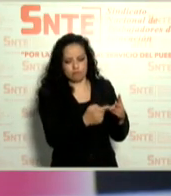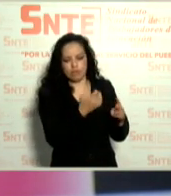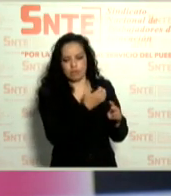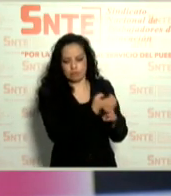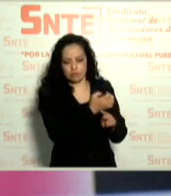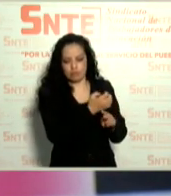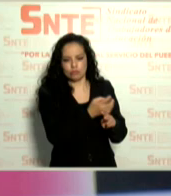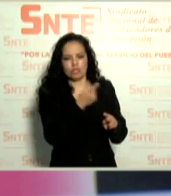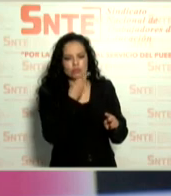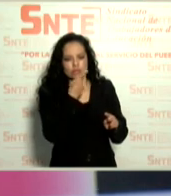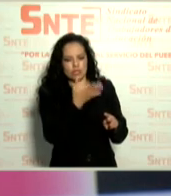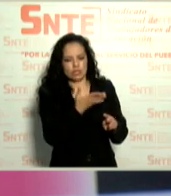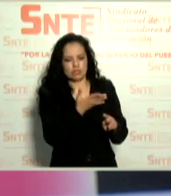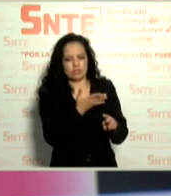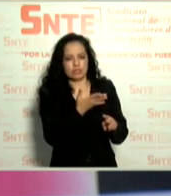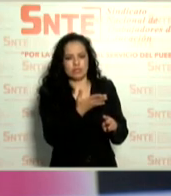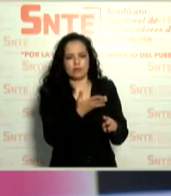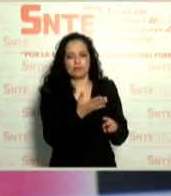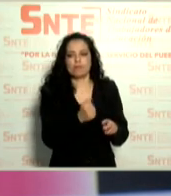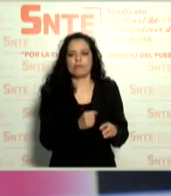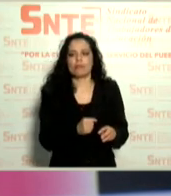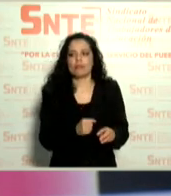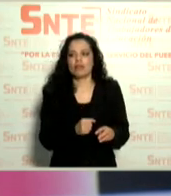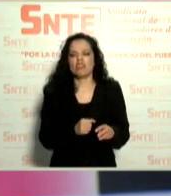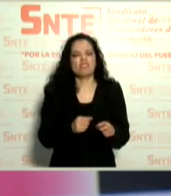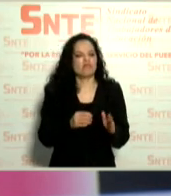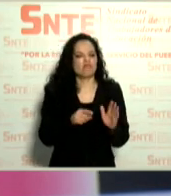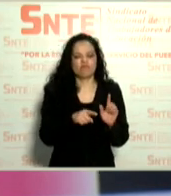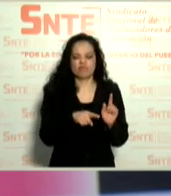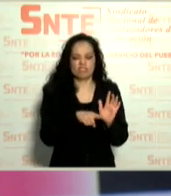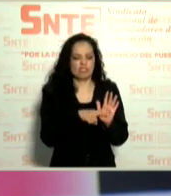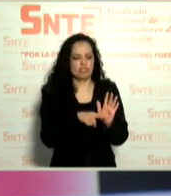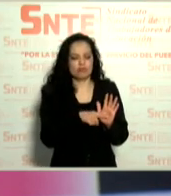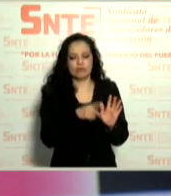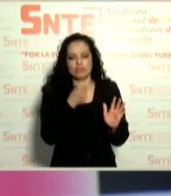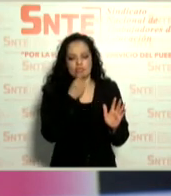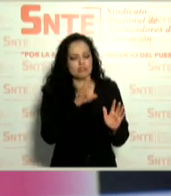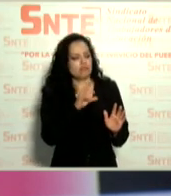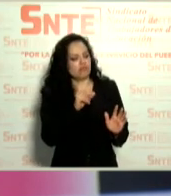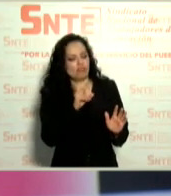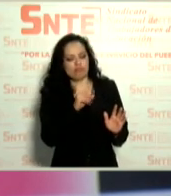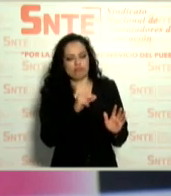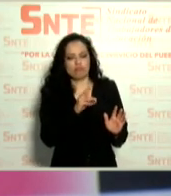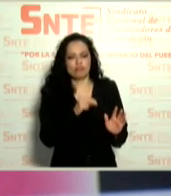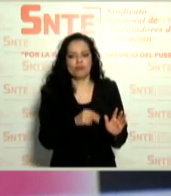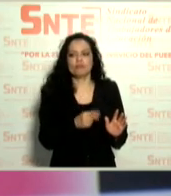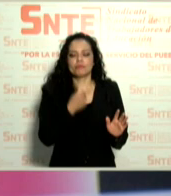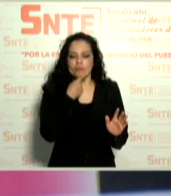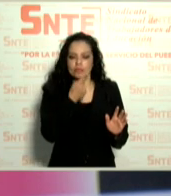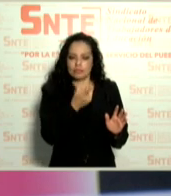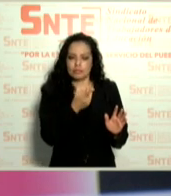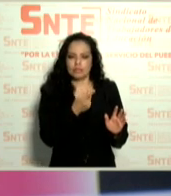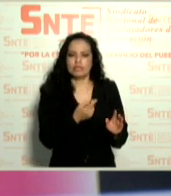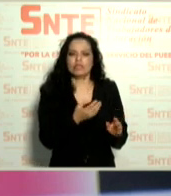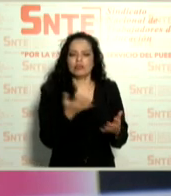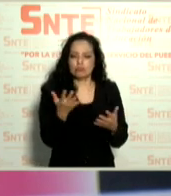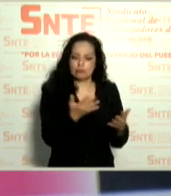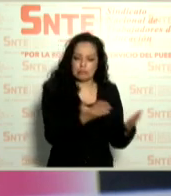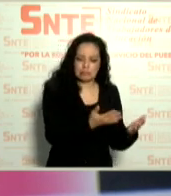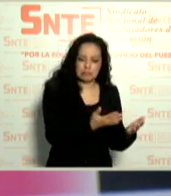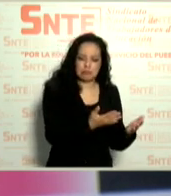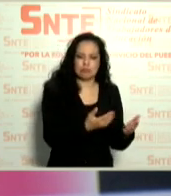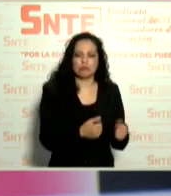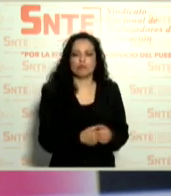negativa, con la representación del Comité Ejecutivo Nacional, coordinadamente con la dirigencia seccional